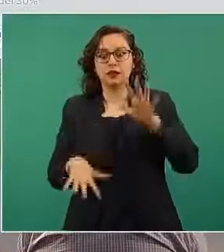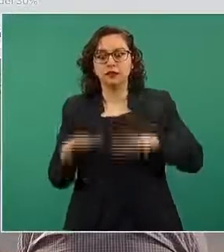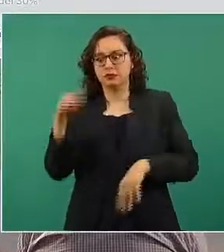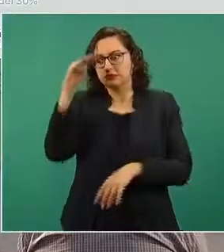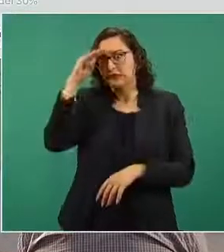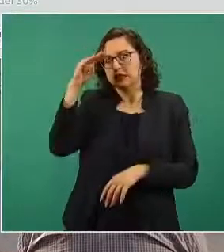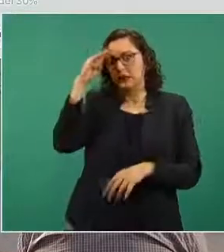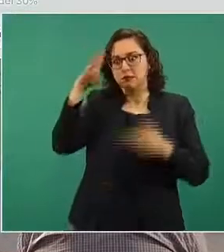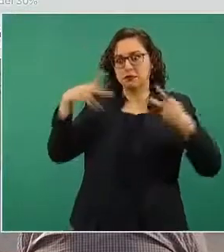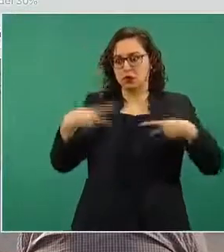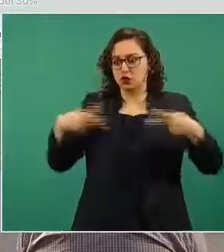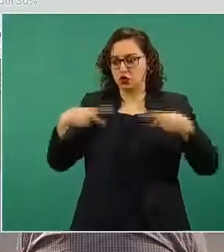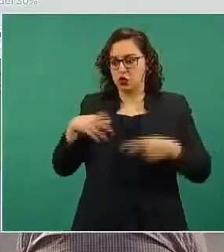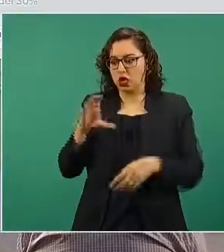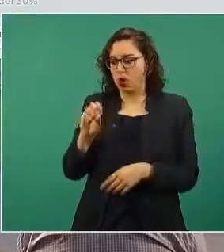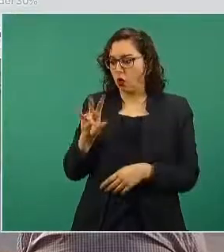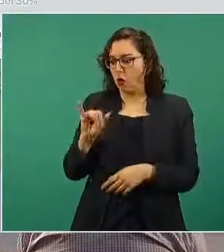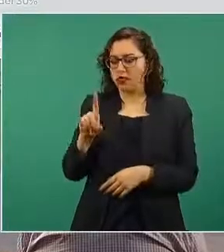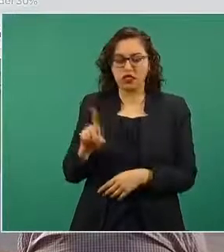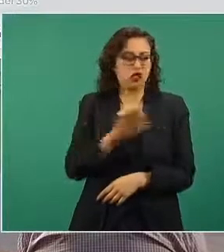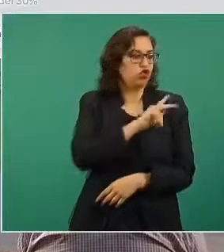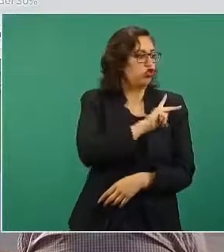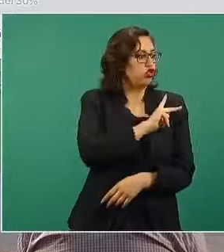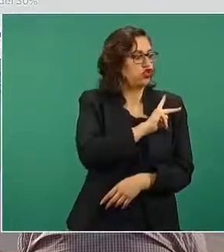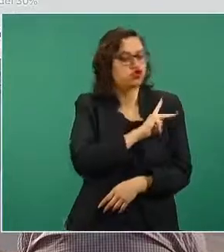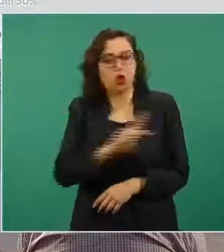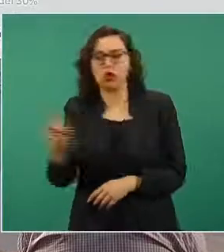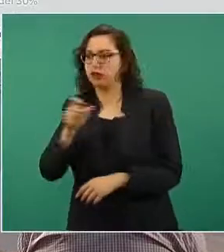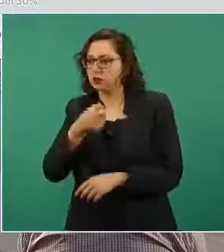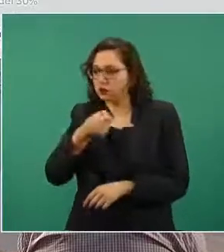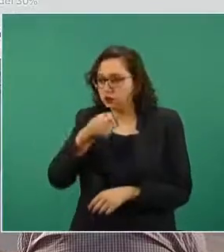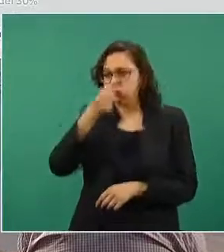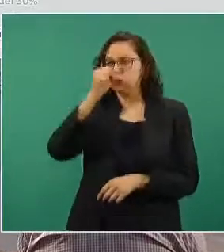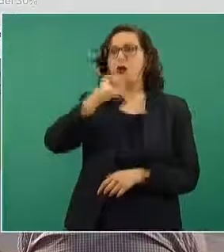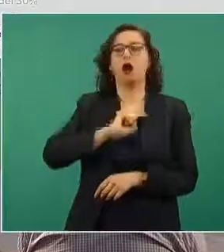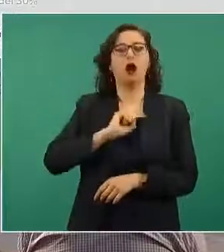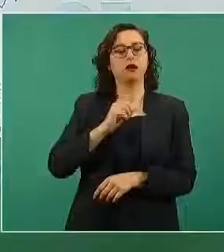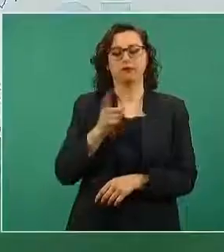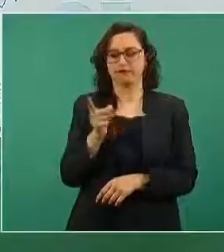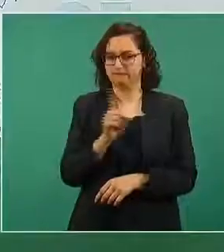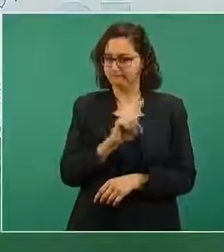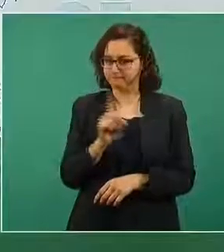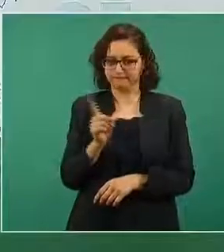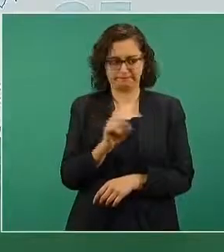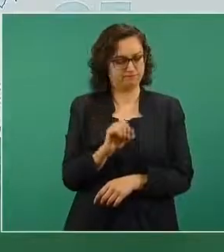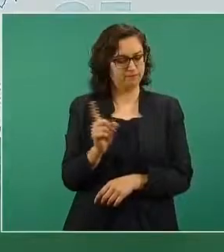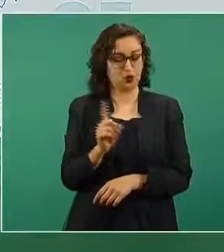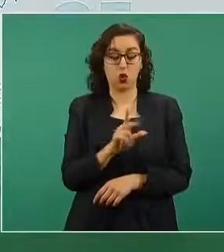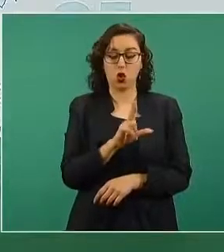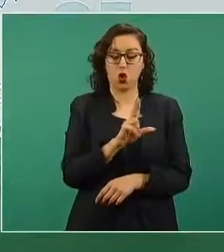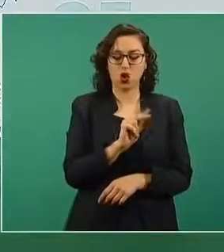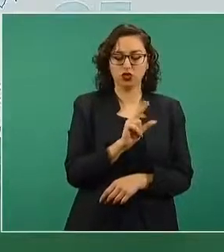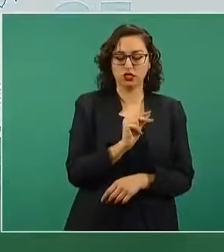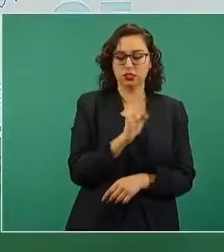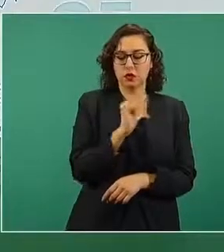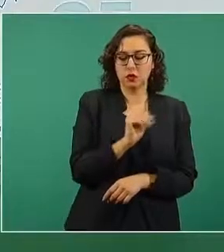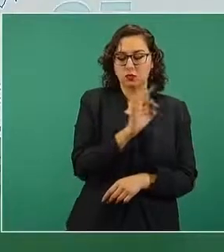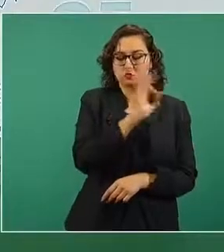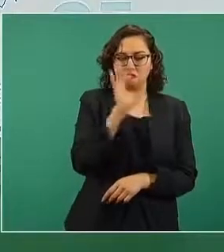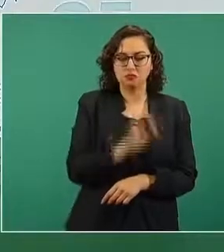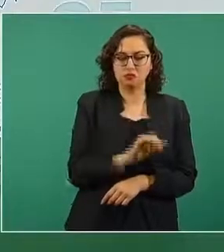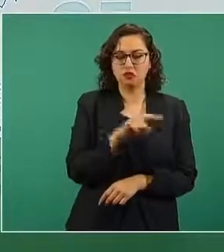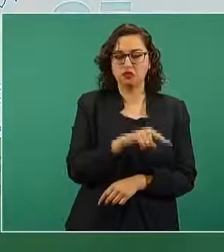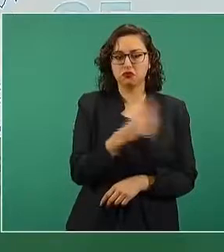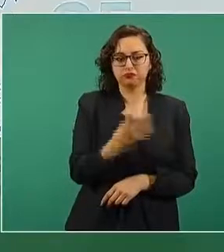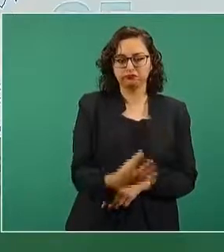las personas con COVID irremediablemente acaban intubadas. No es el caso. Cerca de 89%